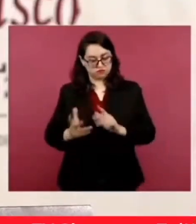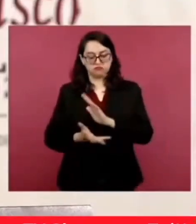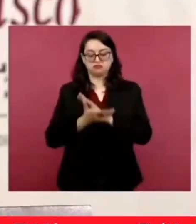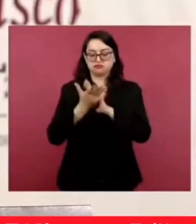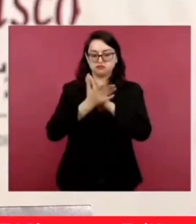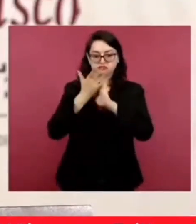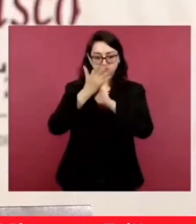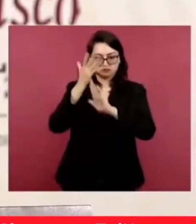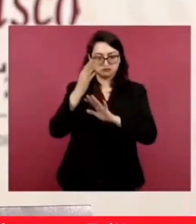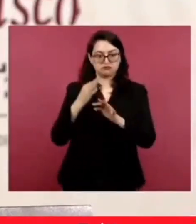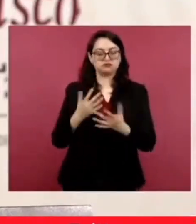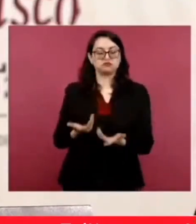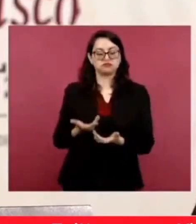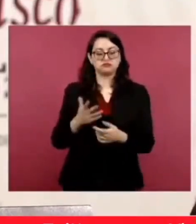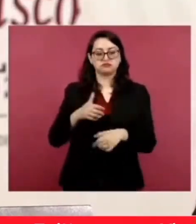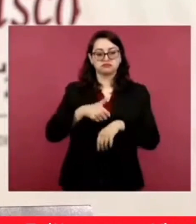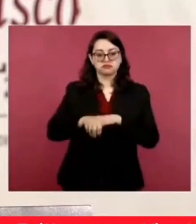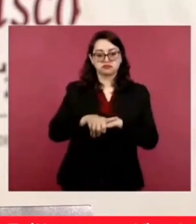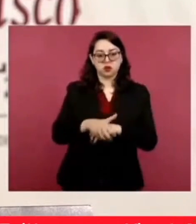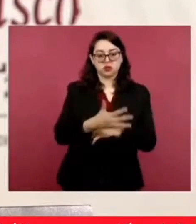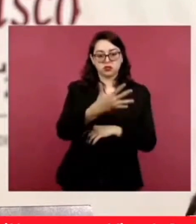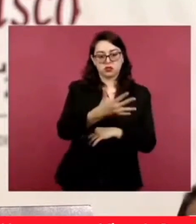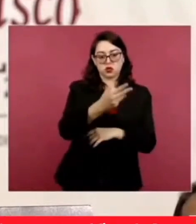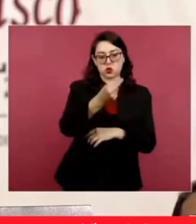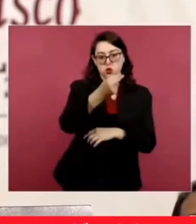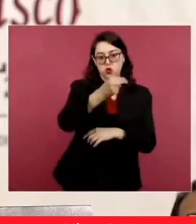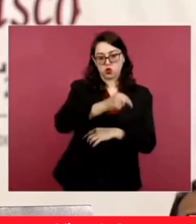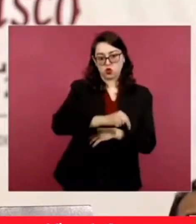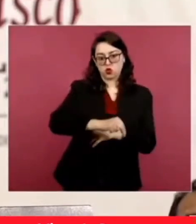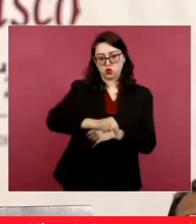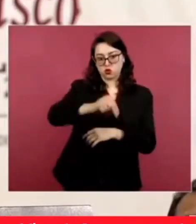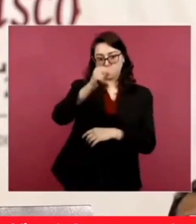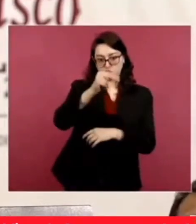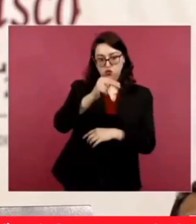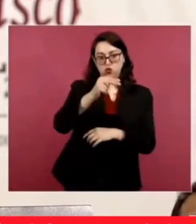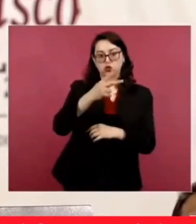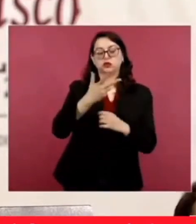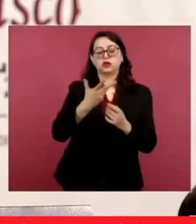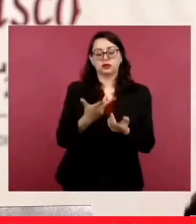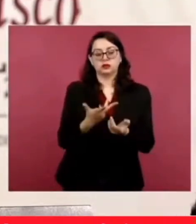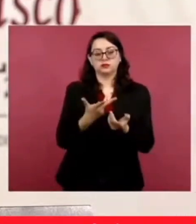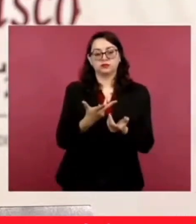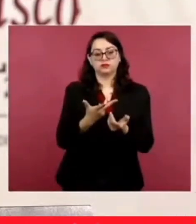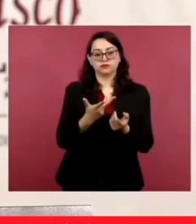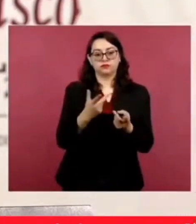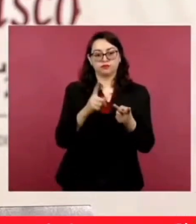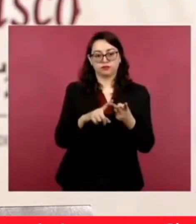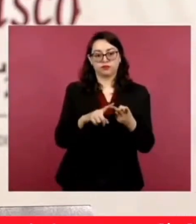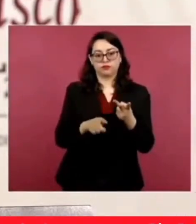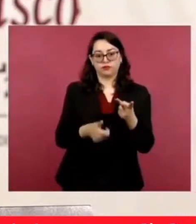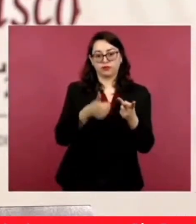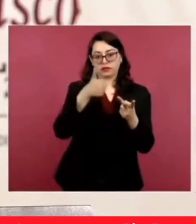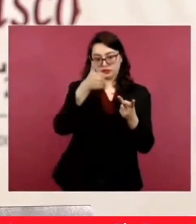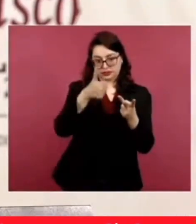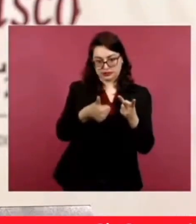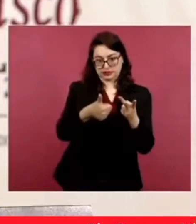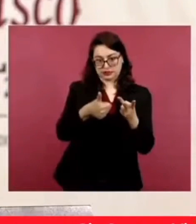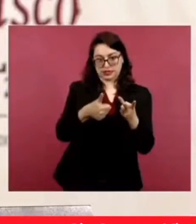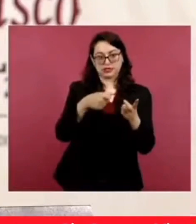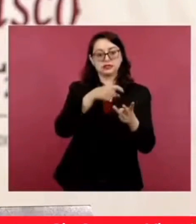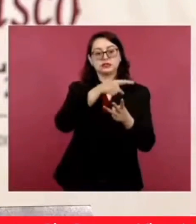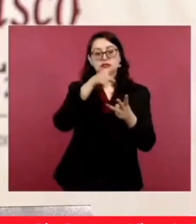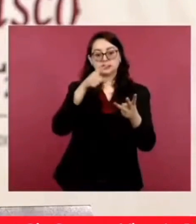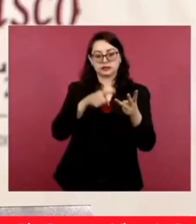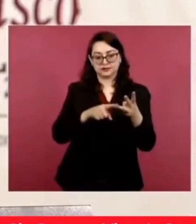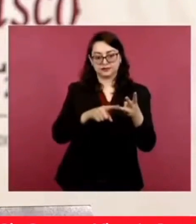construcción de los tramos 5 Norte, que va de Cancún a Playa del Carmen, del tramo 6, que va de Tulum a